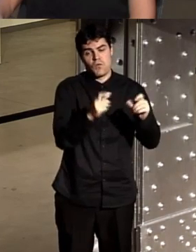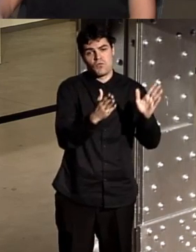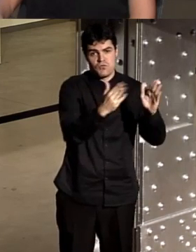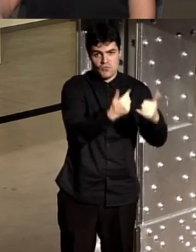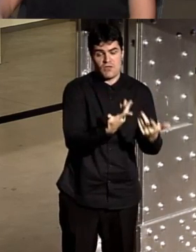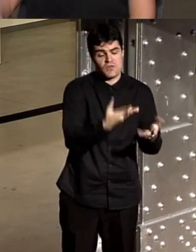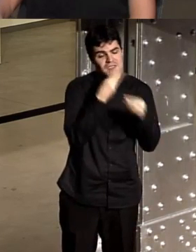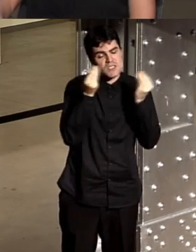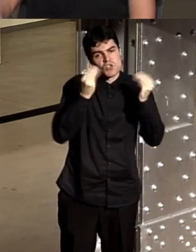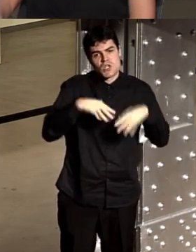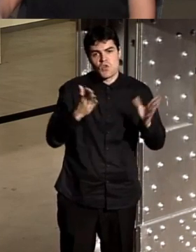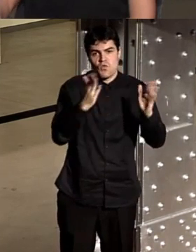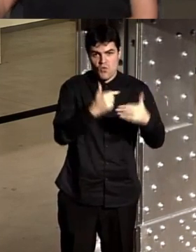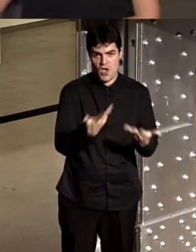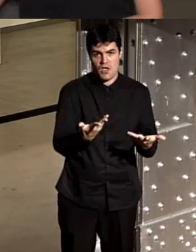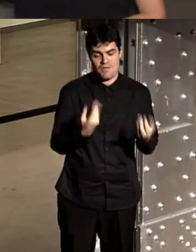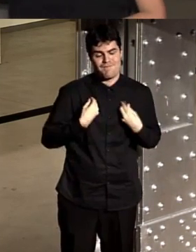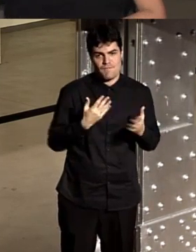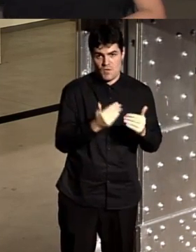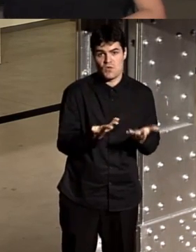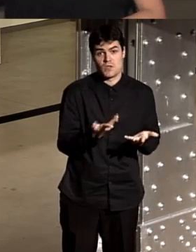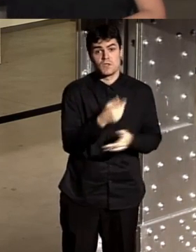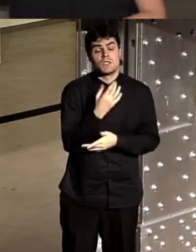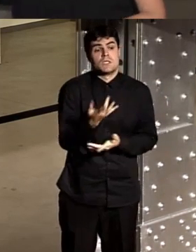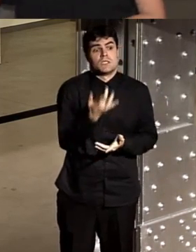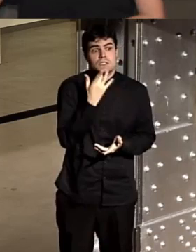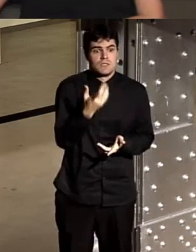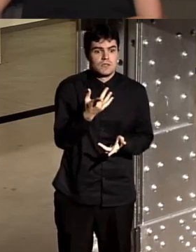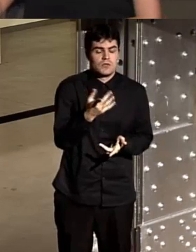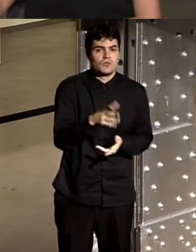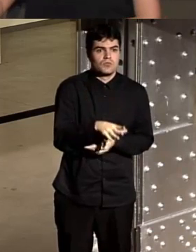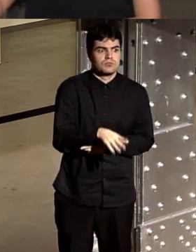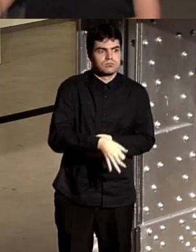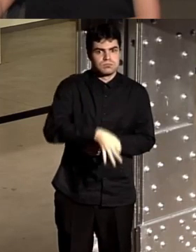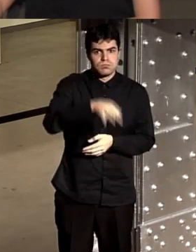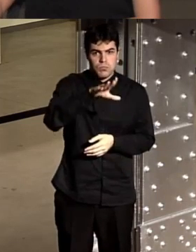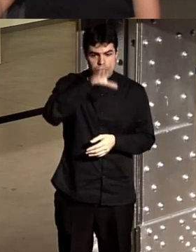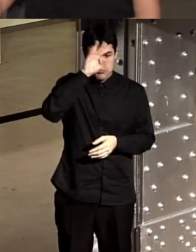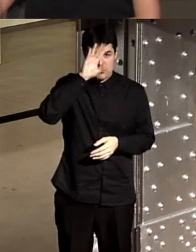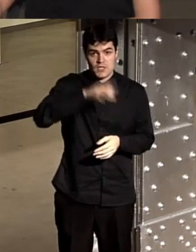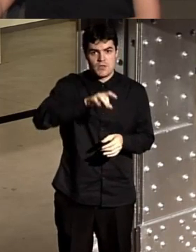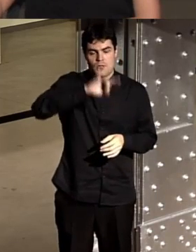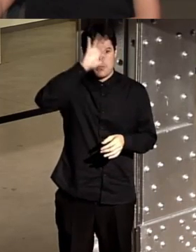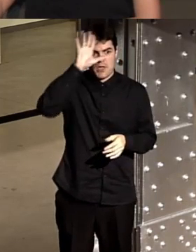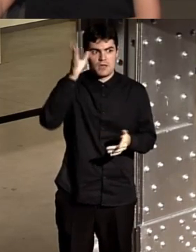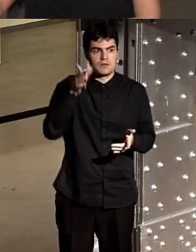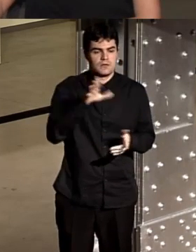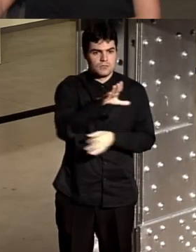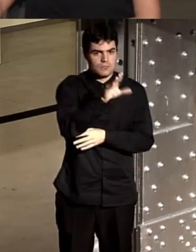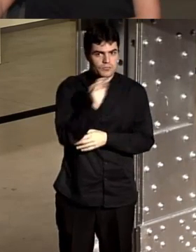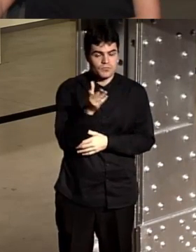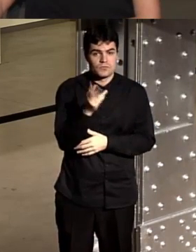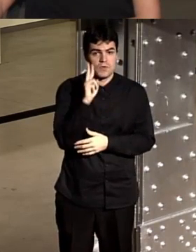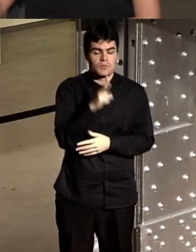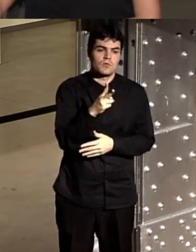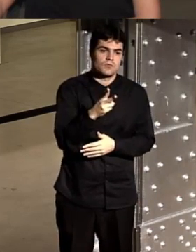tener historia, a no tener visibilidad. Entonces cuando uno se da cuenta de que tu trabajo genera visibilidad, es una justificación. Al principio